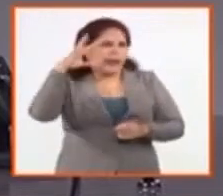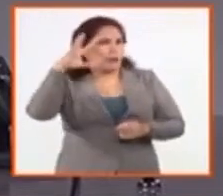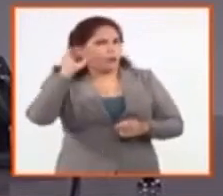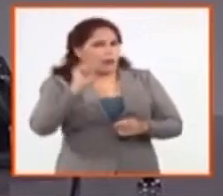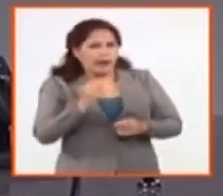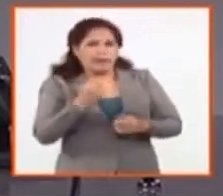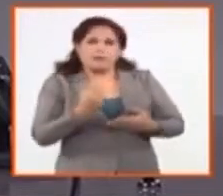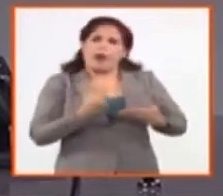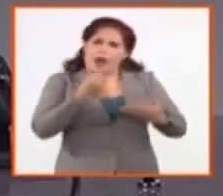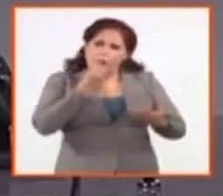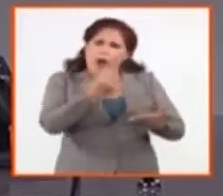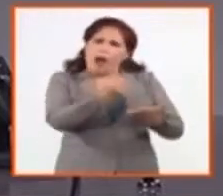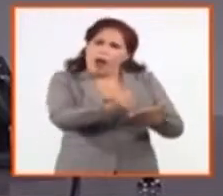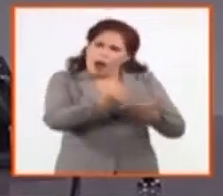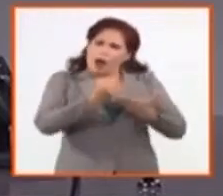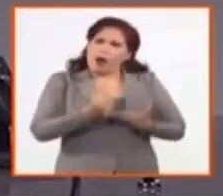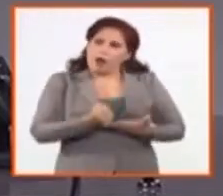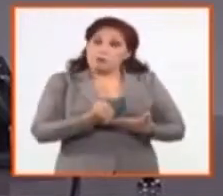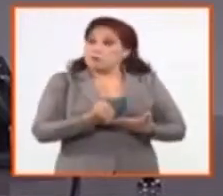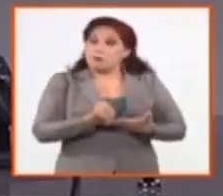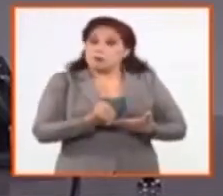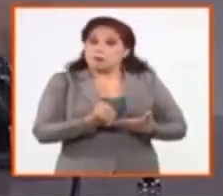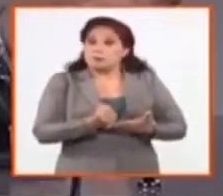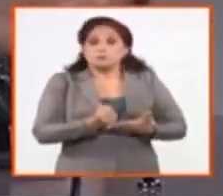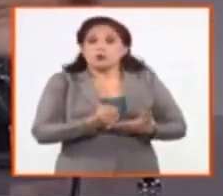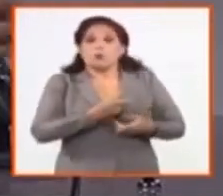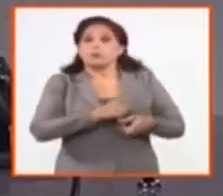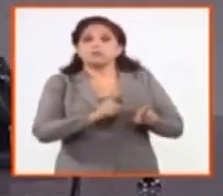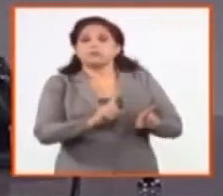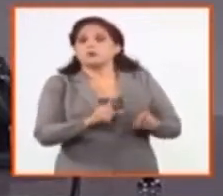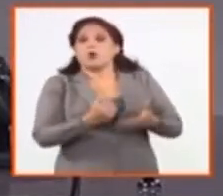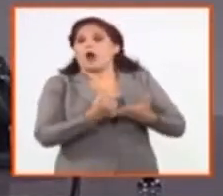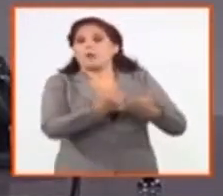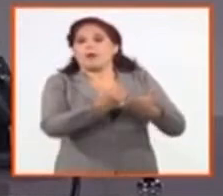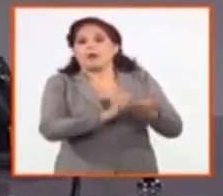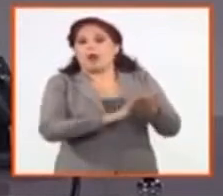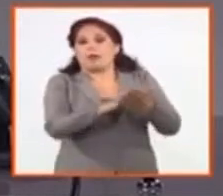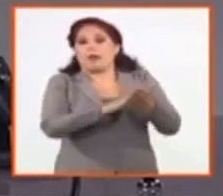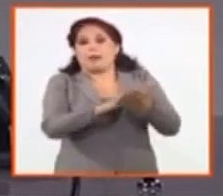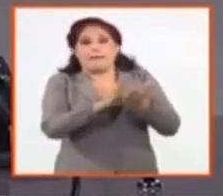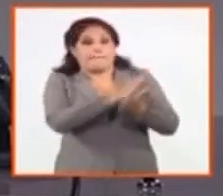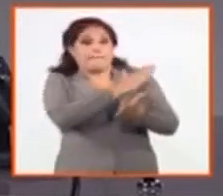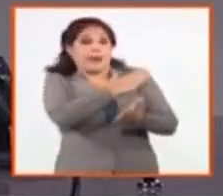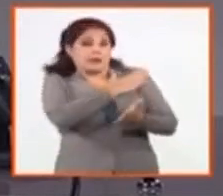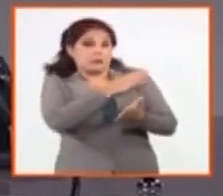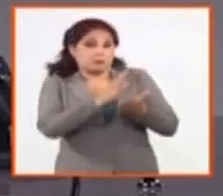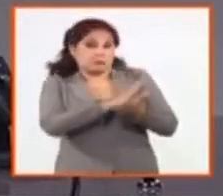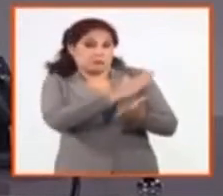apoyaran. Y sencillamente ellos tomaron la decisión en marzo